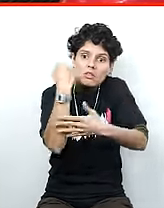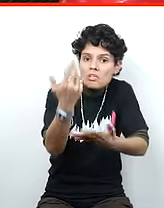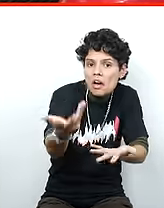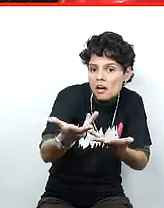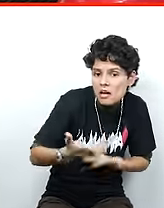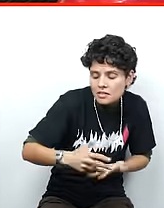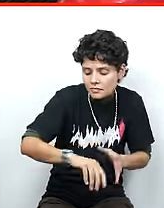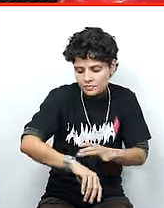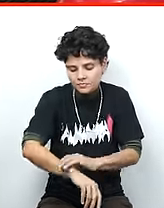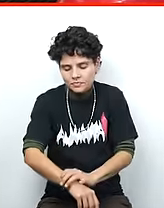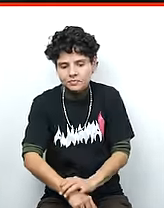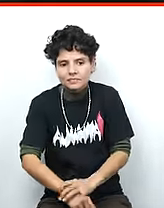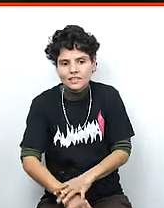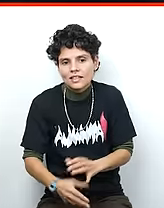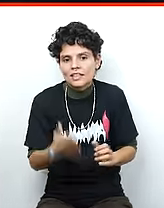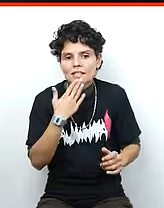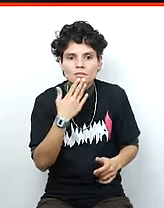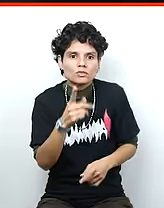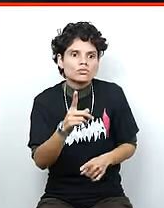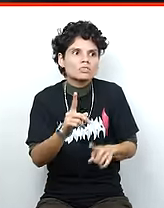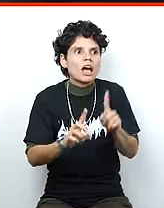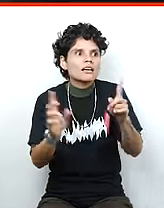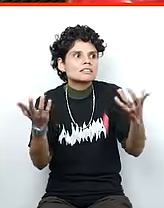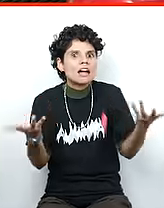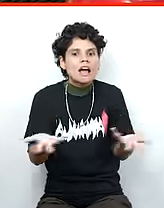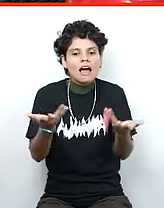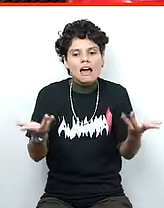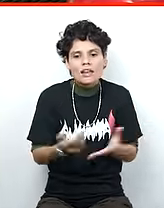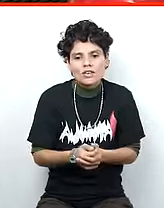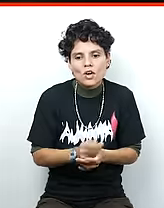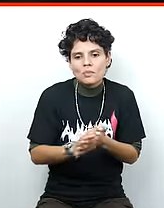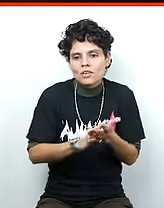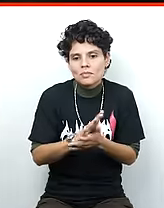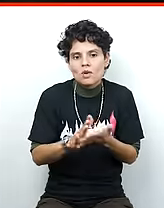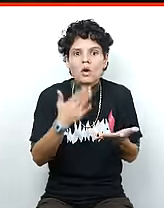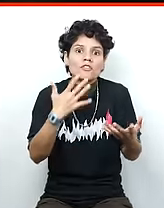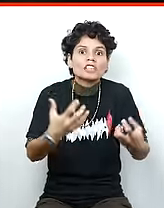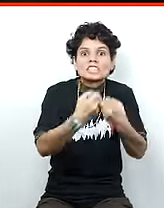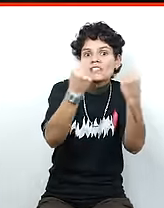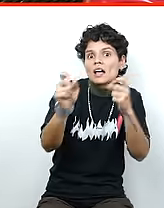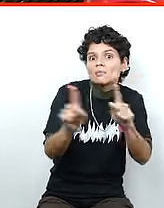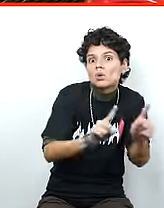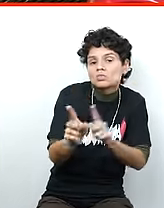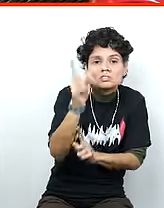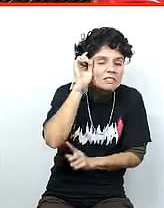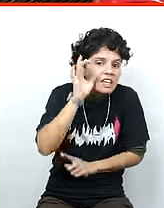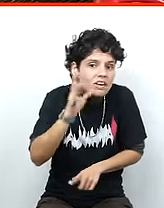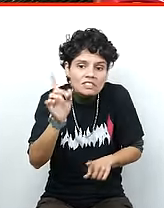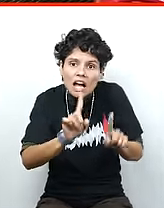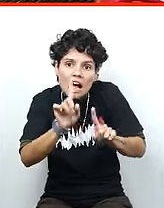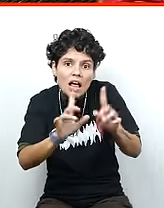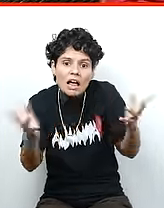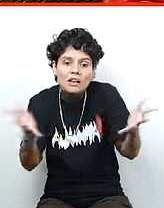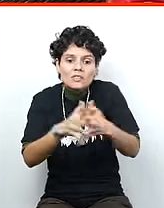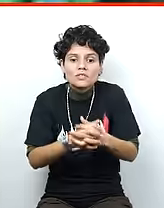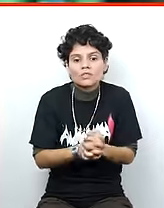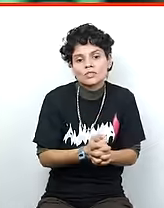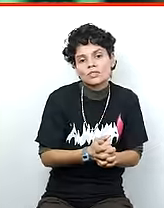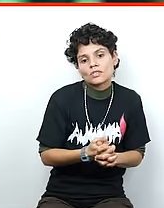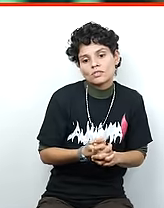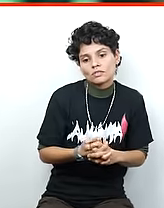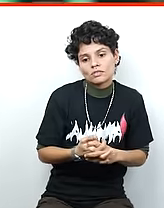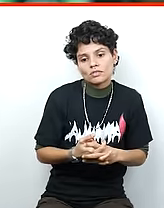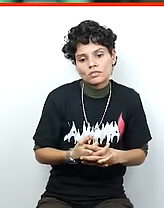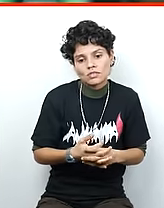pero no, nosotros aquí, si editáis alguna cuestión, no sé, si producís festivales. si